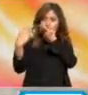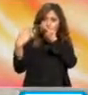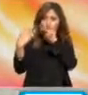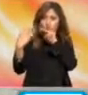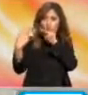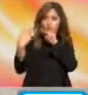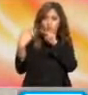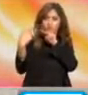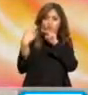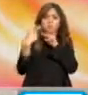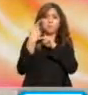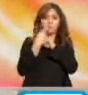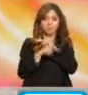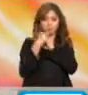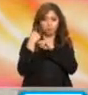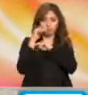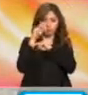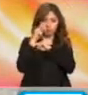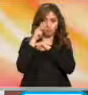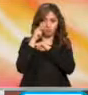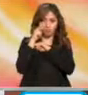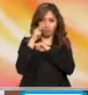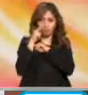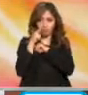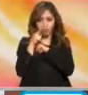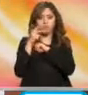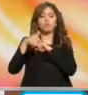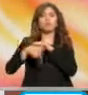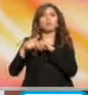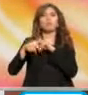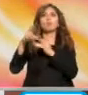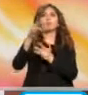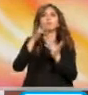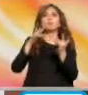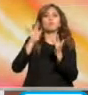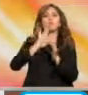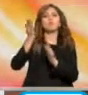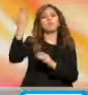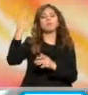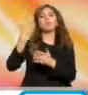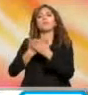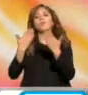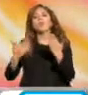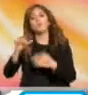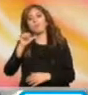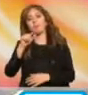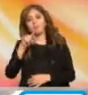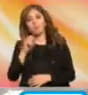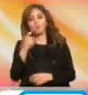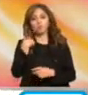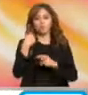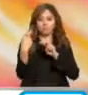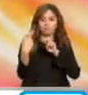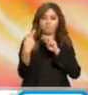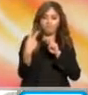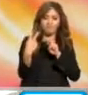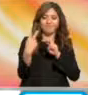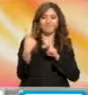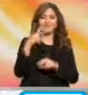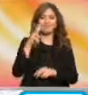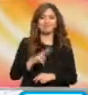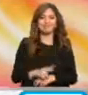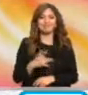itacate. de apapacho hace Apapachar. rato. Es Apapachar náhuatl. es náhuatl, también no es un abrazo ¿No? normal. El apapacho